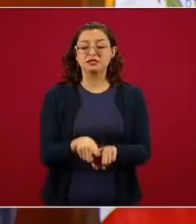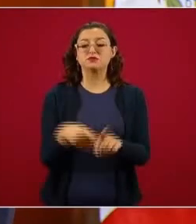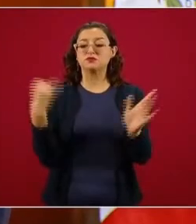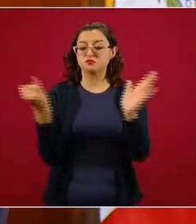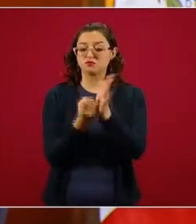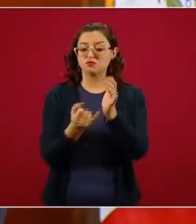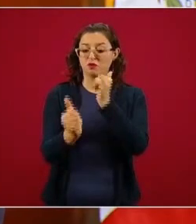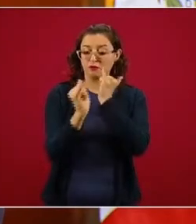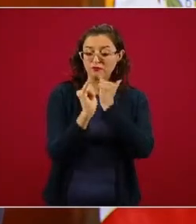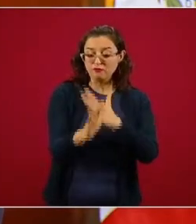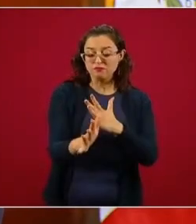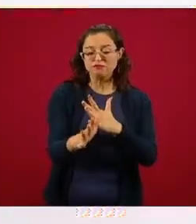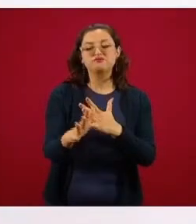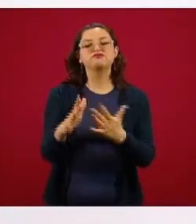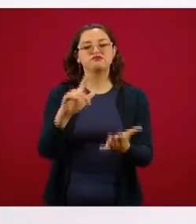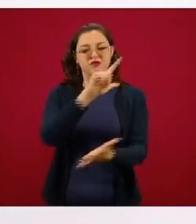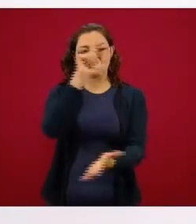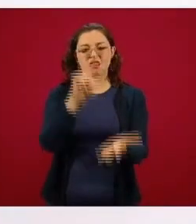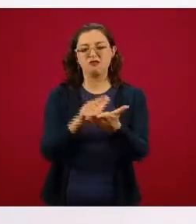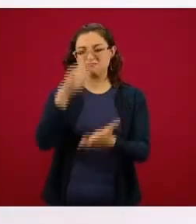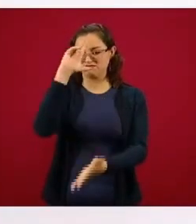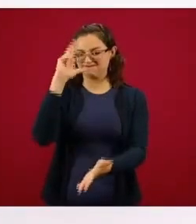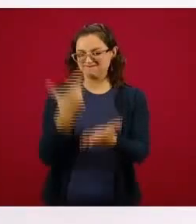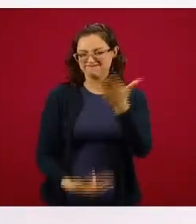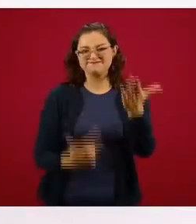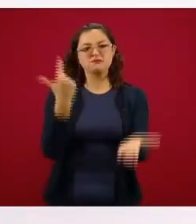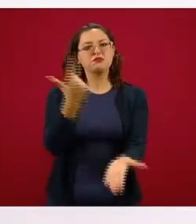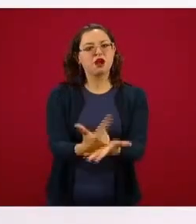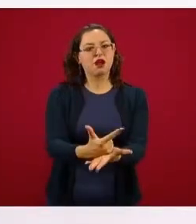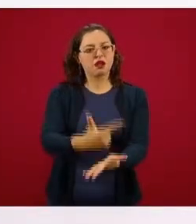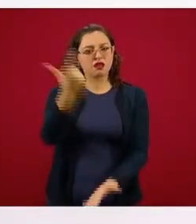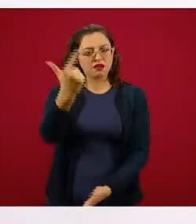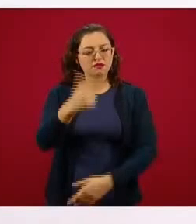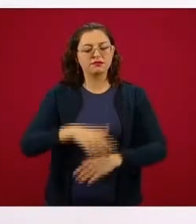defraudación fiscal. La austeridad